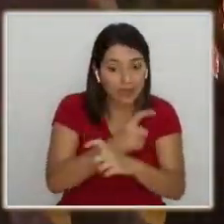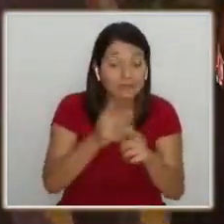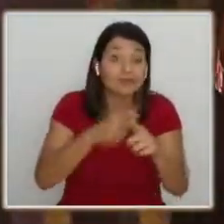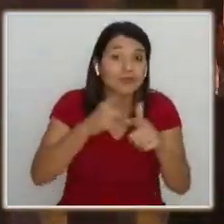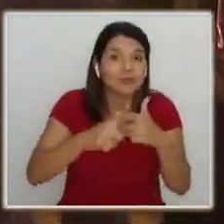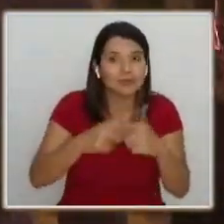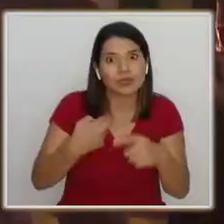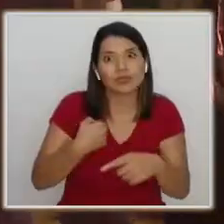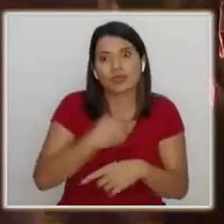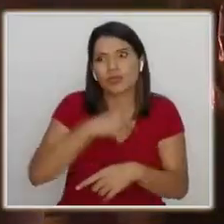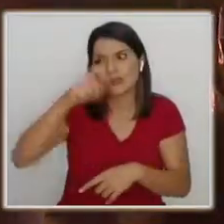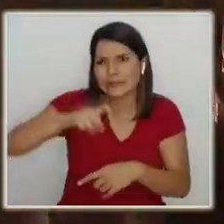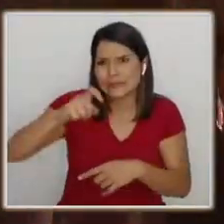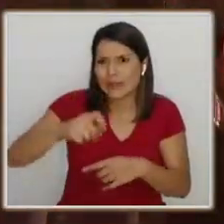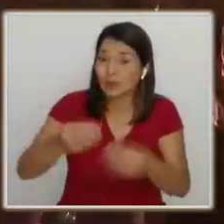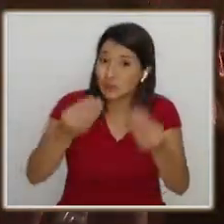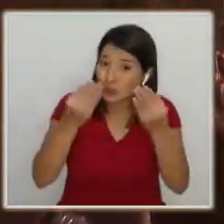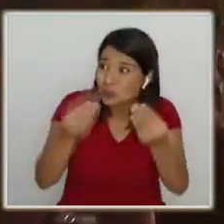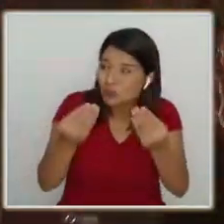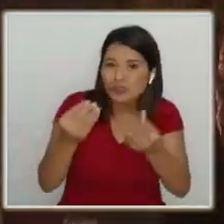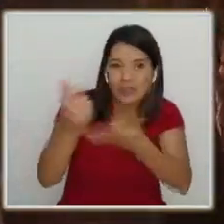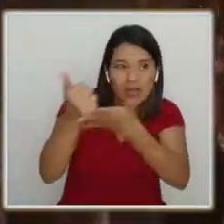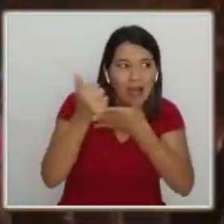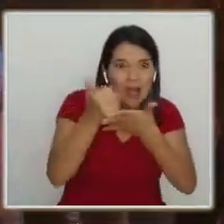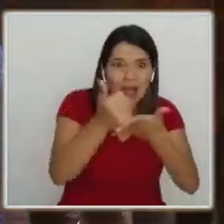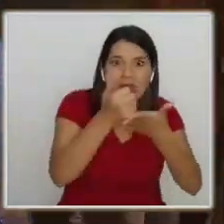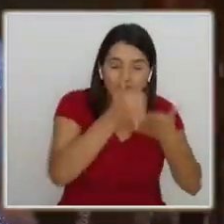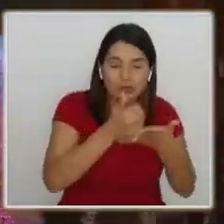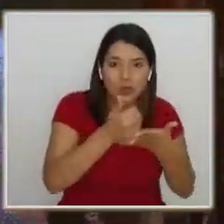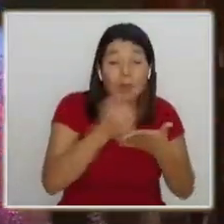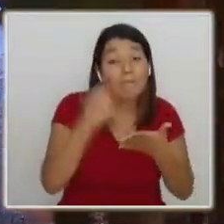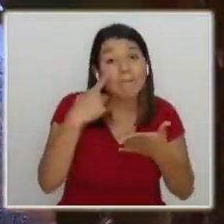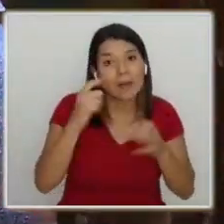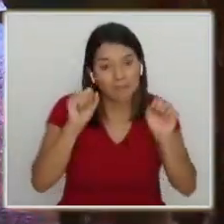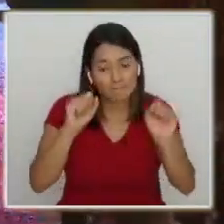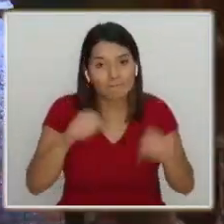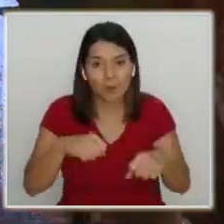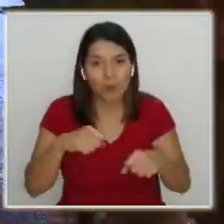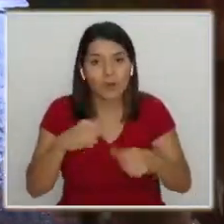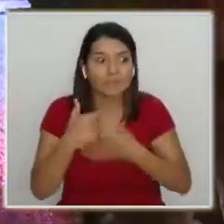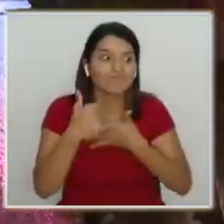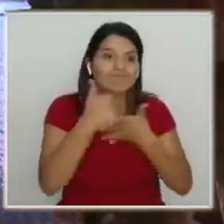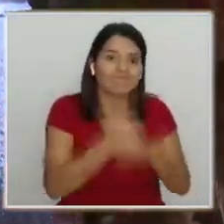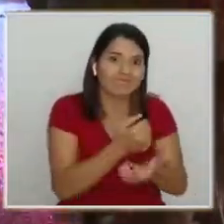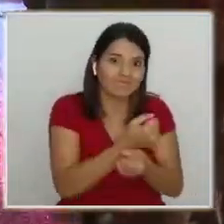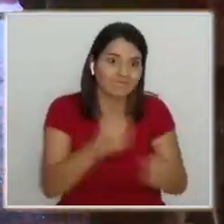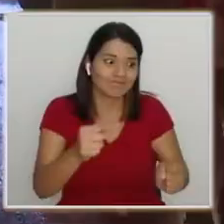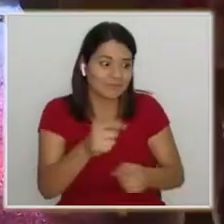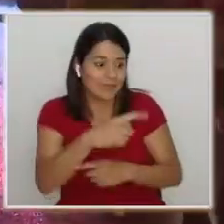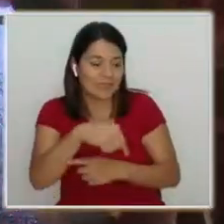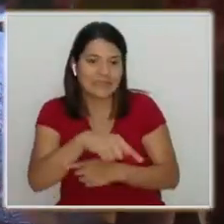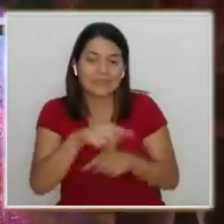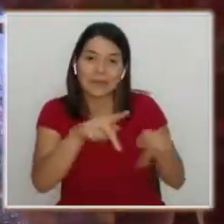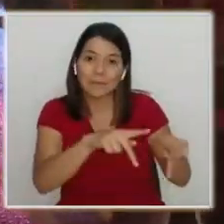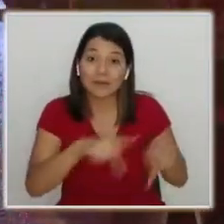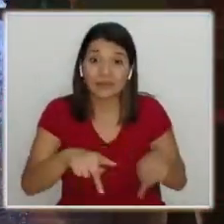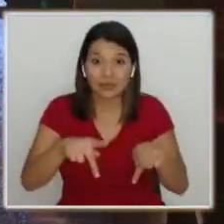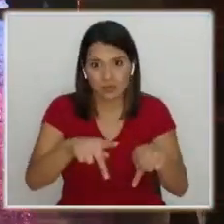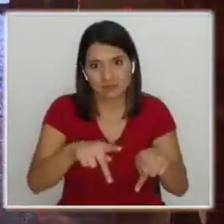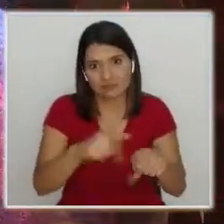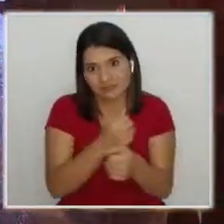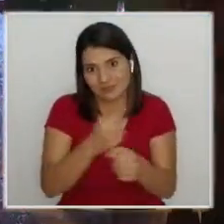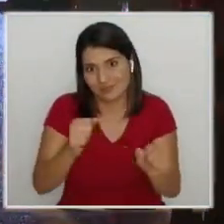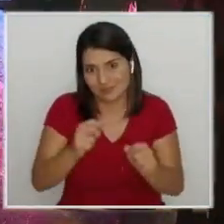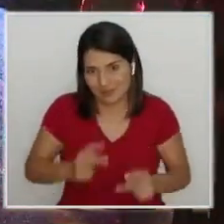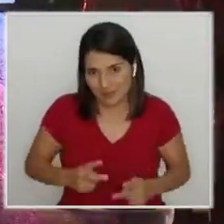muchos recursos en ese momento para poder rescatar esas personas con vida. ¿Qué hora